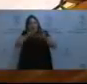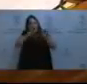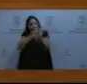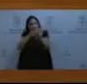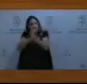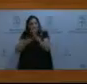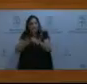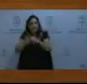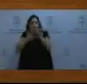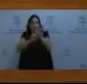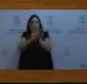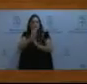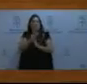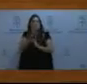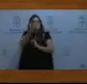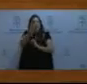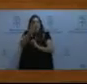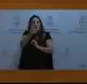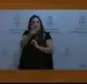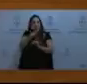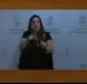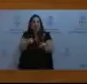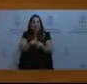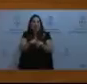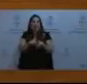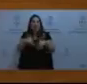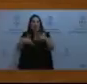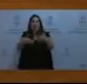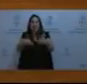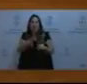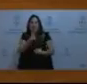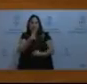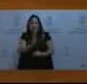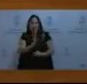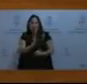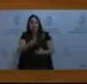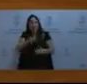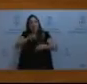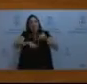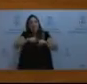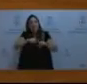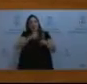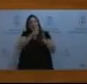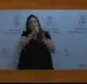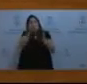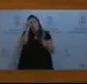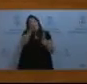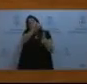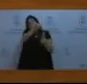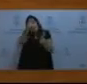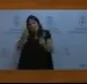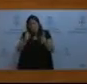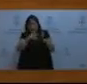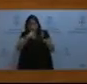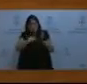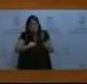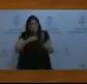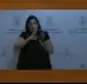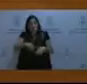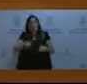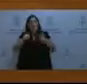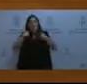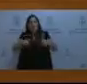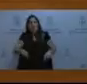desarrollo y, sobre todo, de la improvisación, que unida a los criterios arbitrarios o personalistas, que este es el caso, suelen culminar en fracasos monumentales